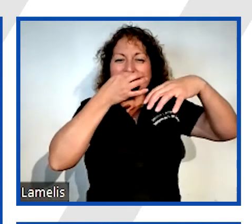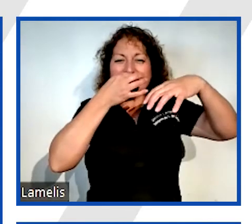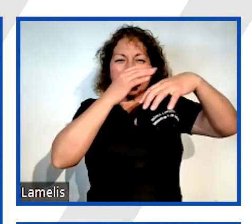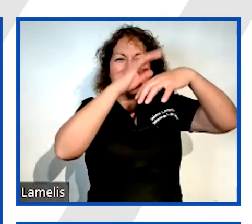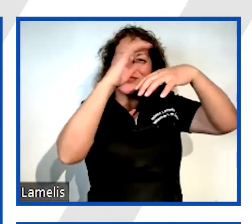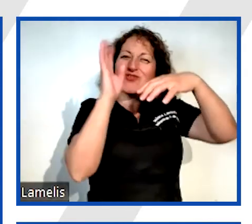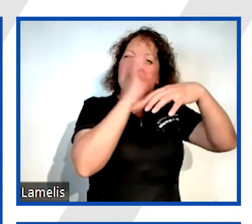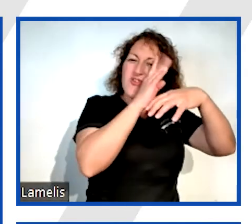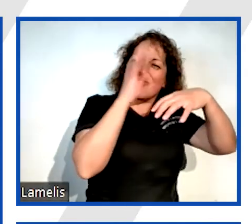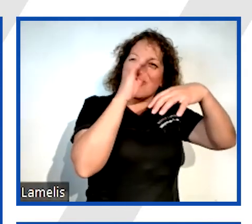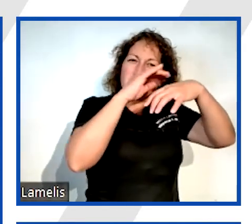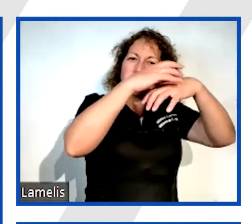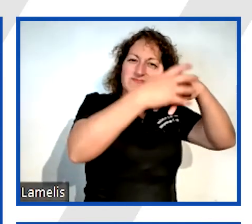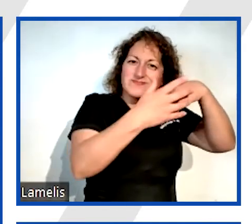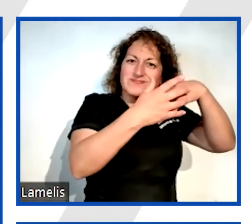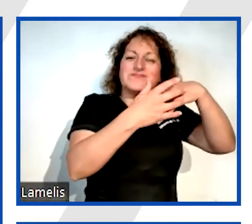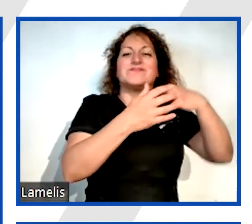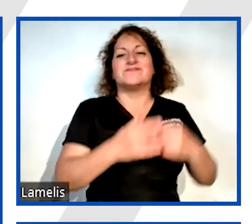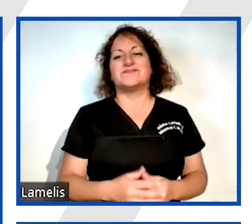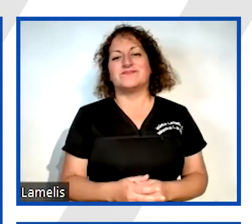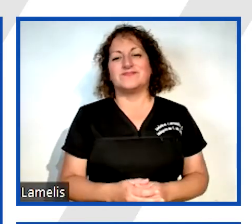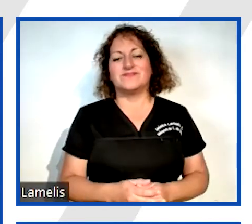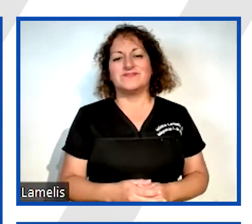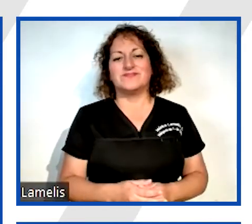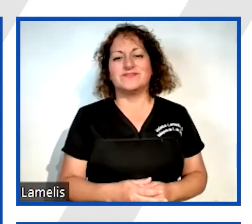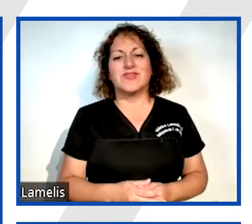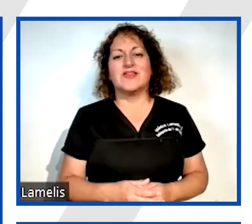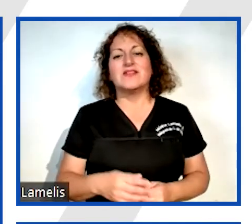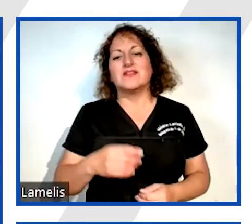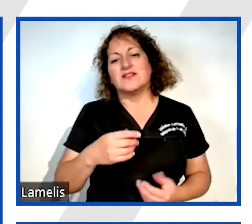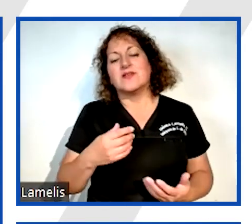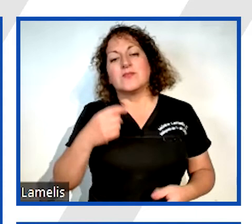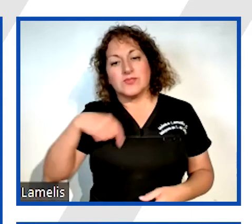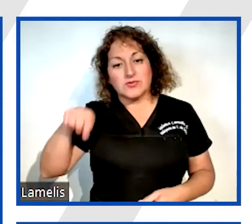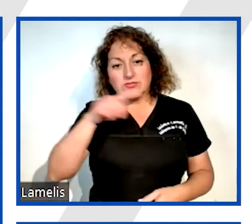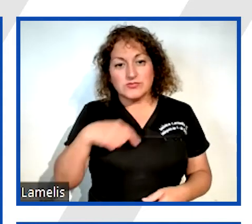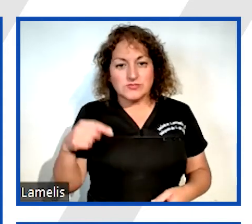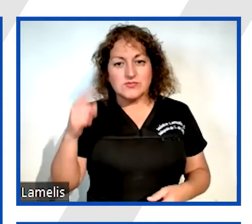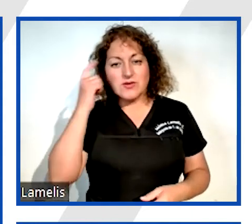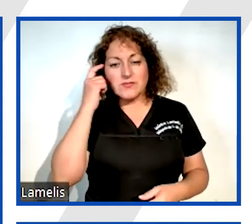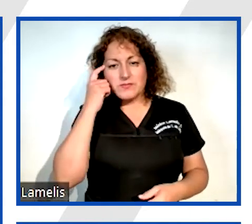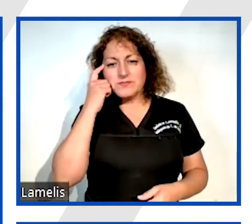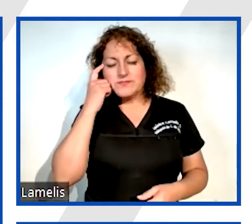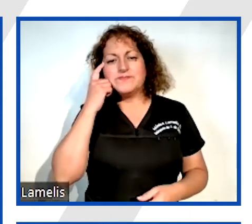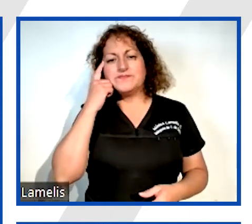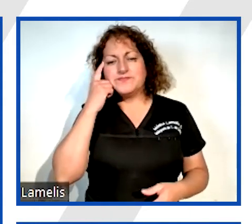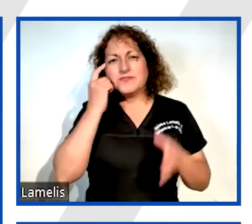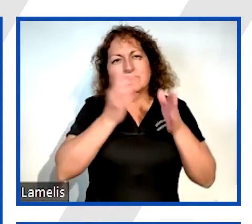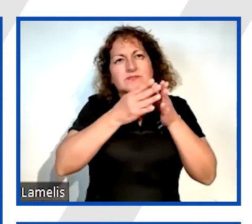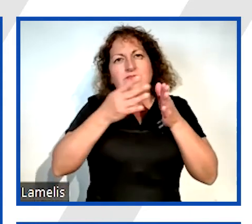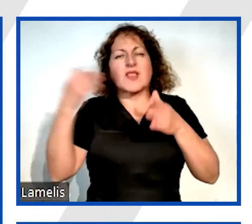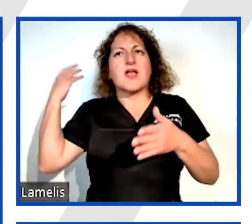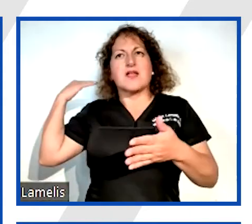pero si lo miramos más o menos en contexto temporal con las mismas etapas que le estaba diciendo si se dan cuenta es desde hace cuatro mil